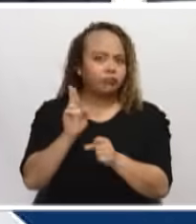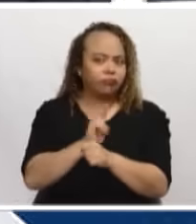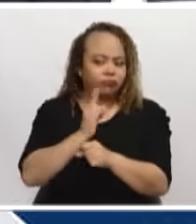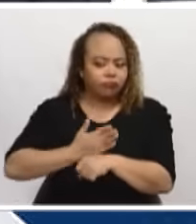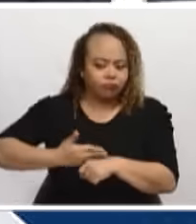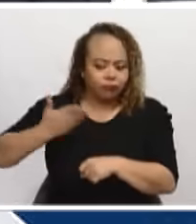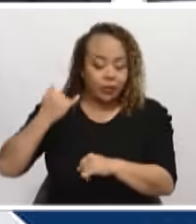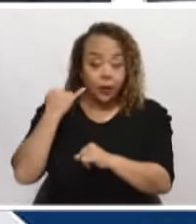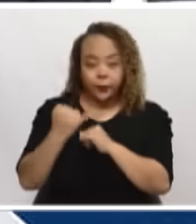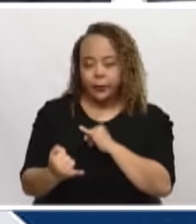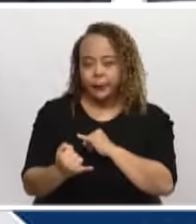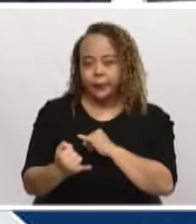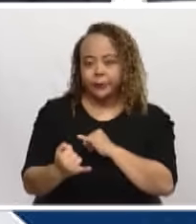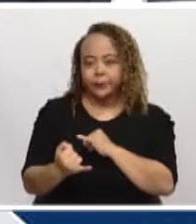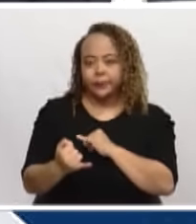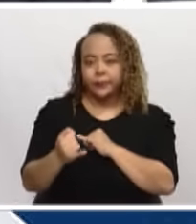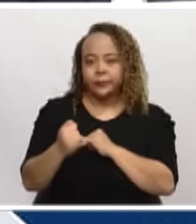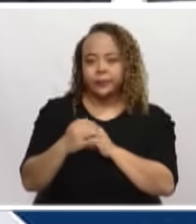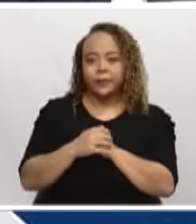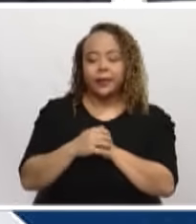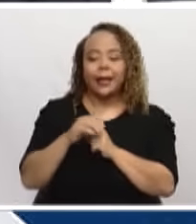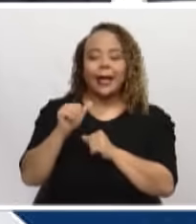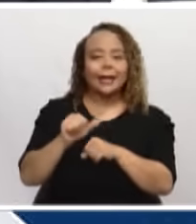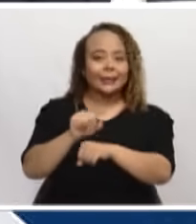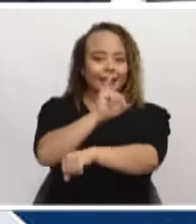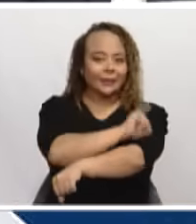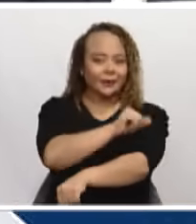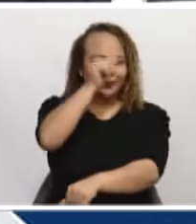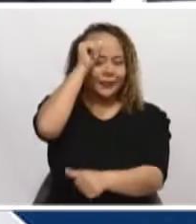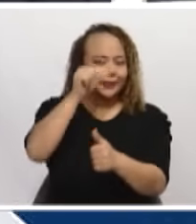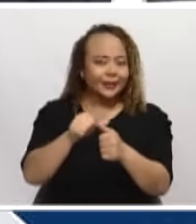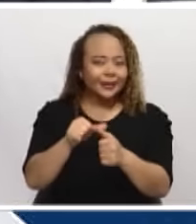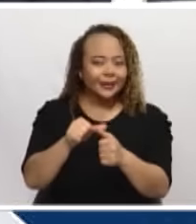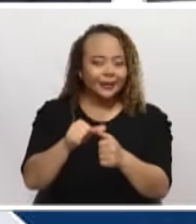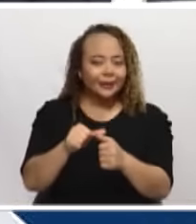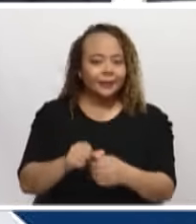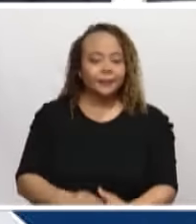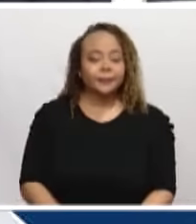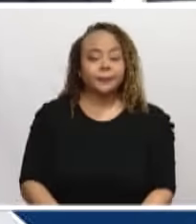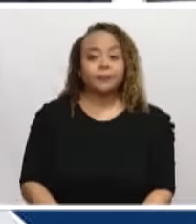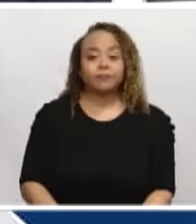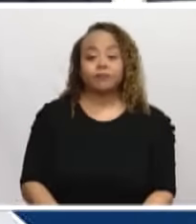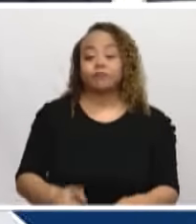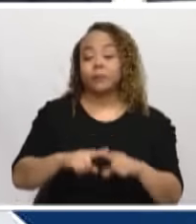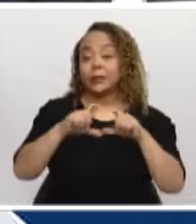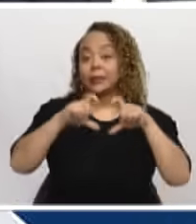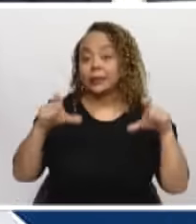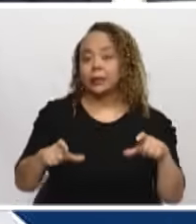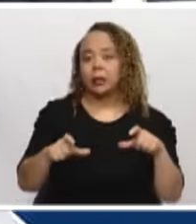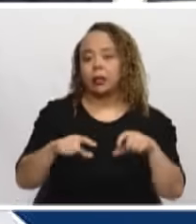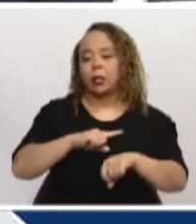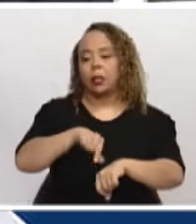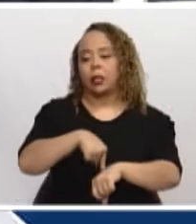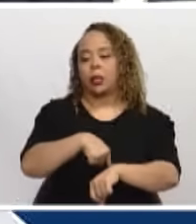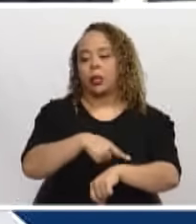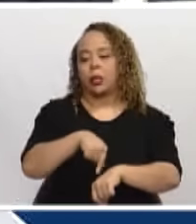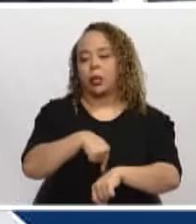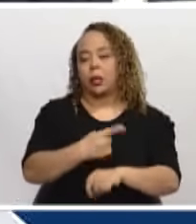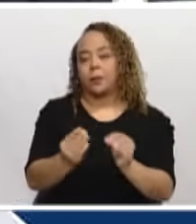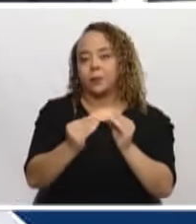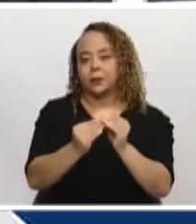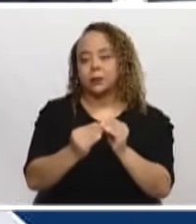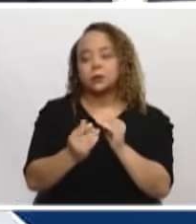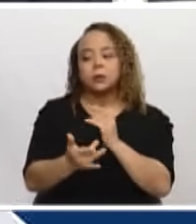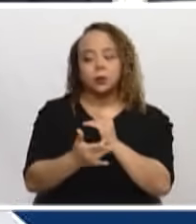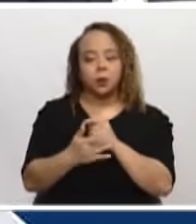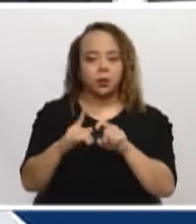rato que la última fue la del St Center de acer se acuerdan de esa cancha pero que es una cancha más duradera o sea es una tecnología diferente por eso se ve